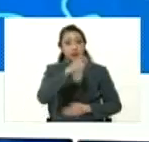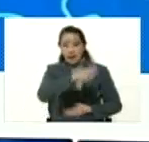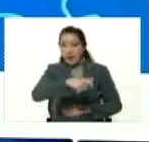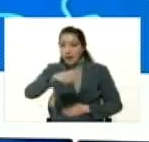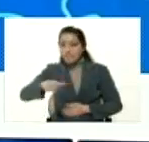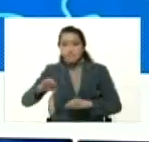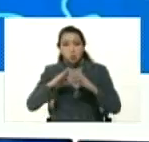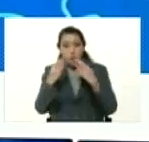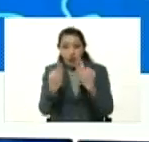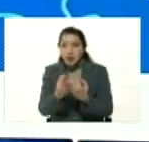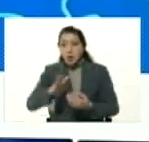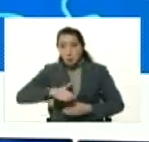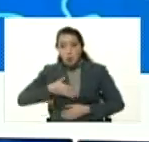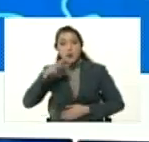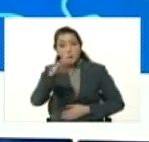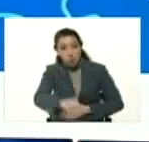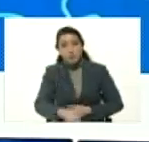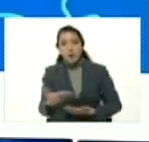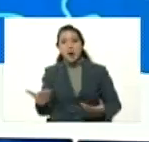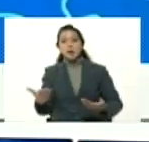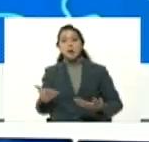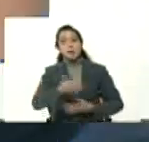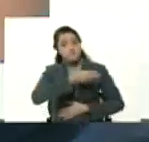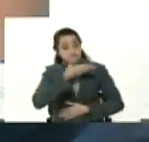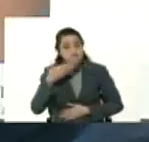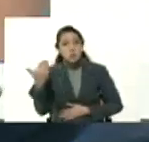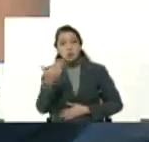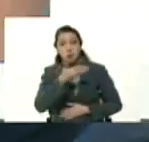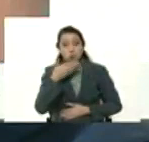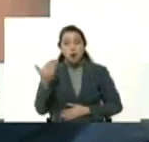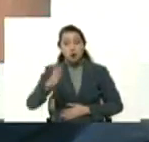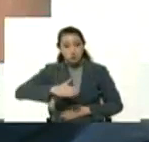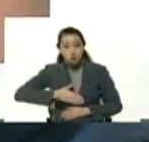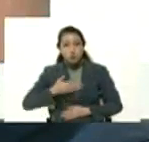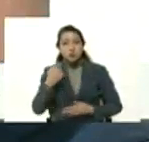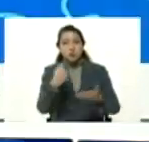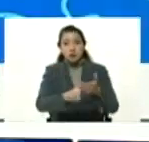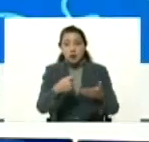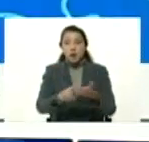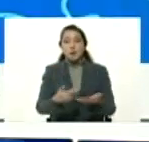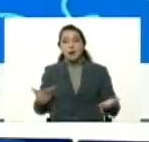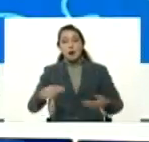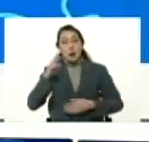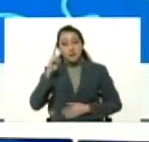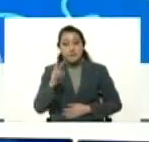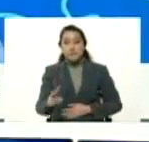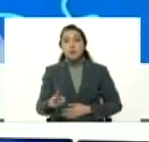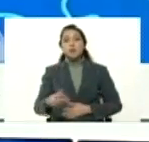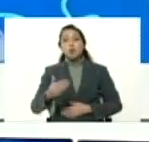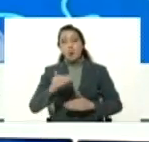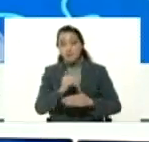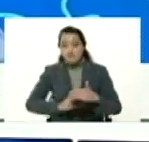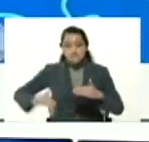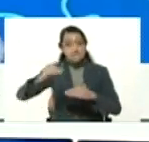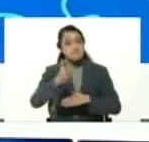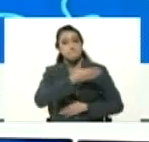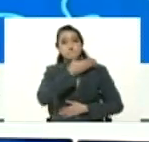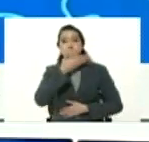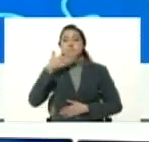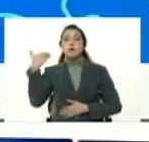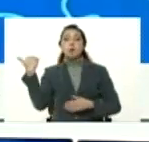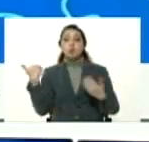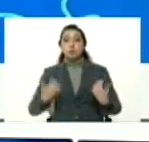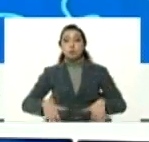de la familia venezolana, va a mejorar más de lo que hemos visto. Vamos para